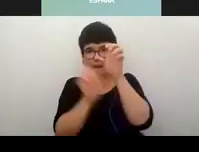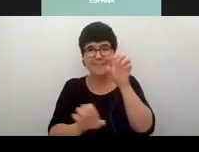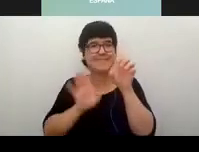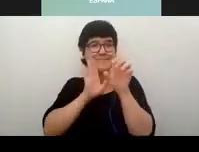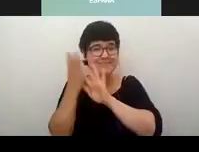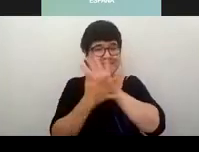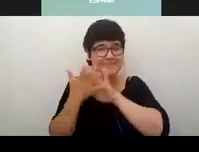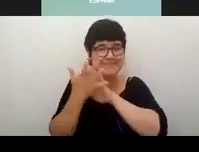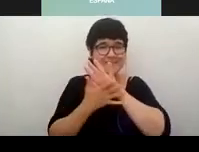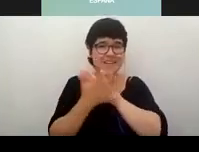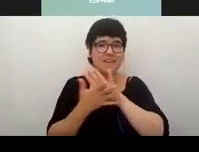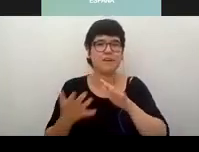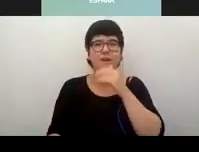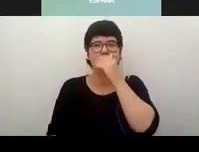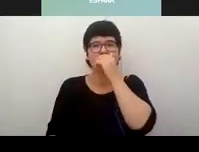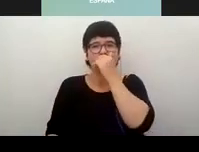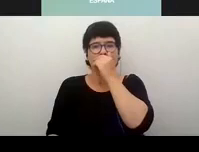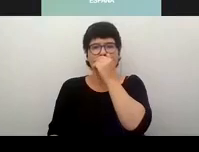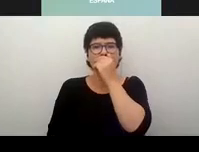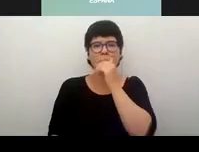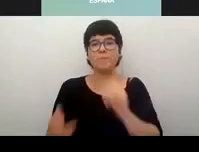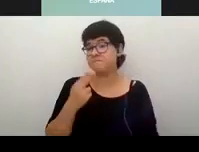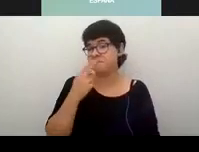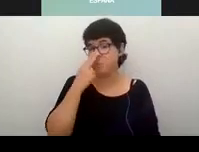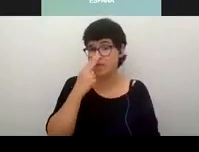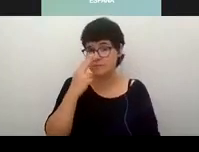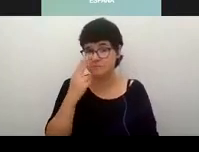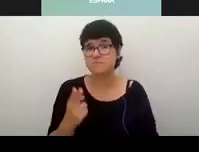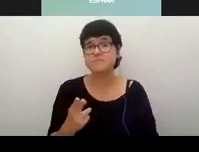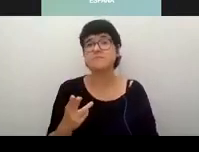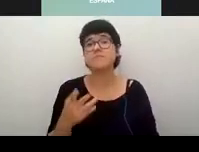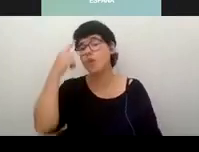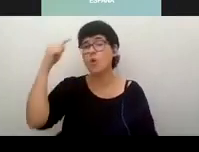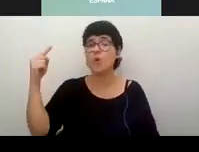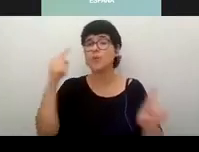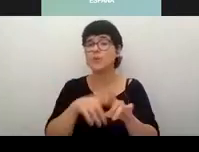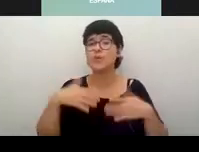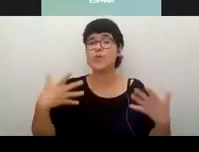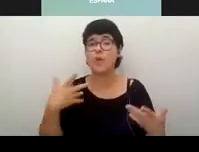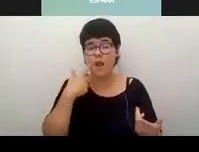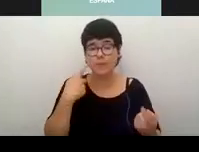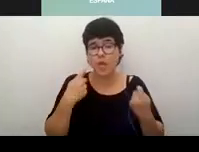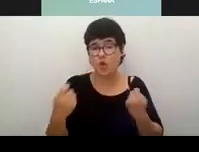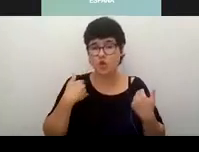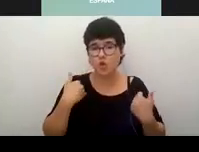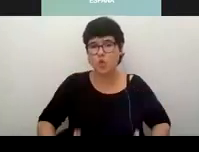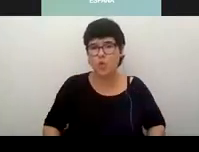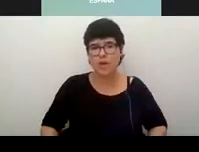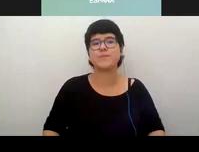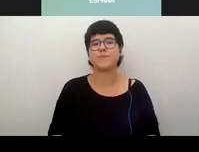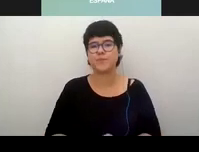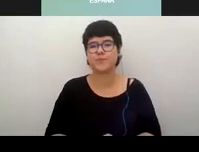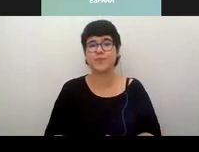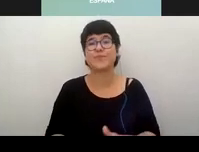antes, tan interesante resulta luego a la hora de controlar determinadas funciones metabólicas. Por lo tanto, la inulina aquí